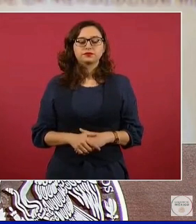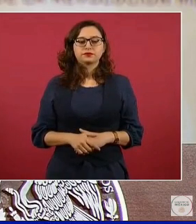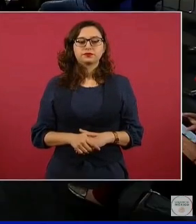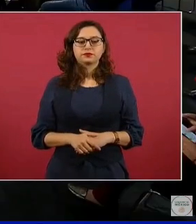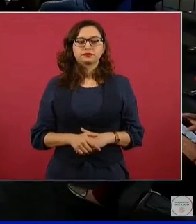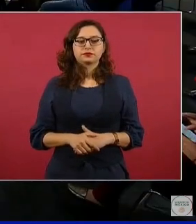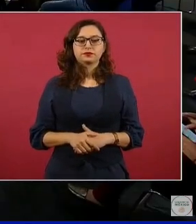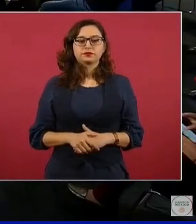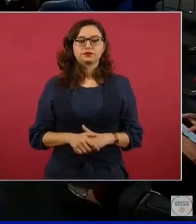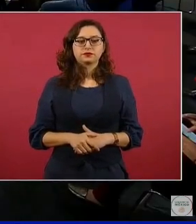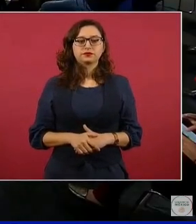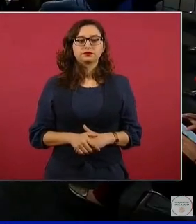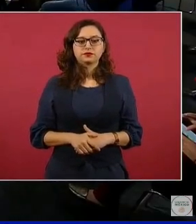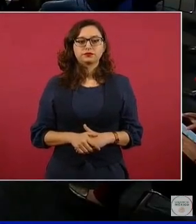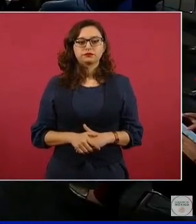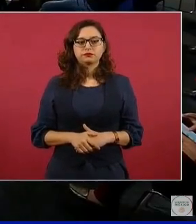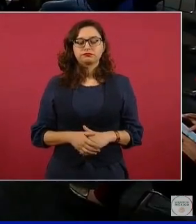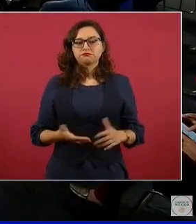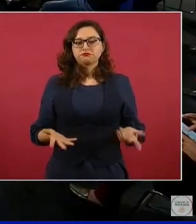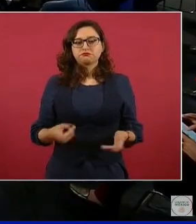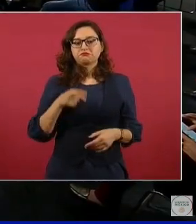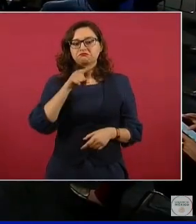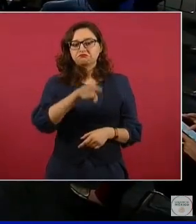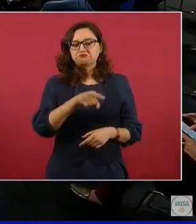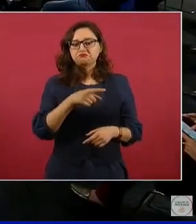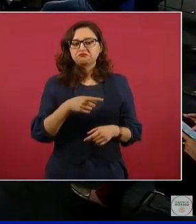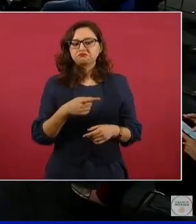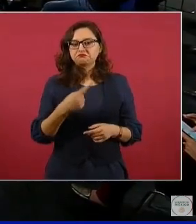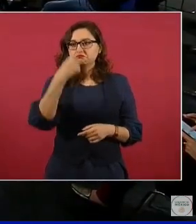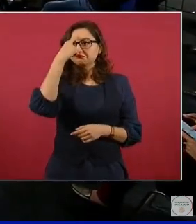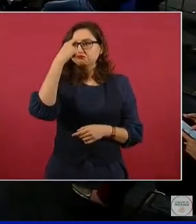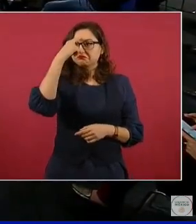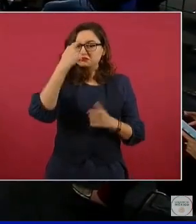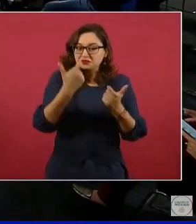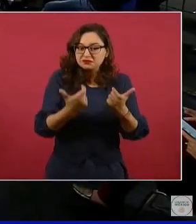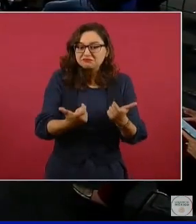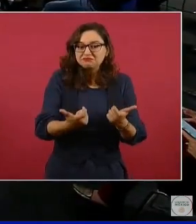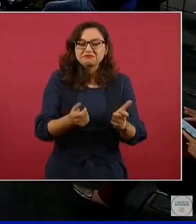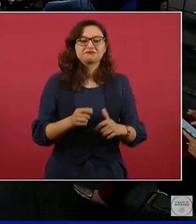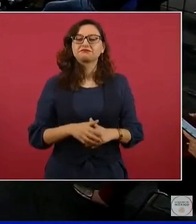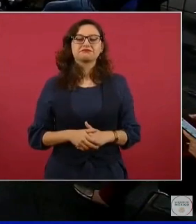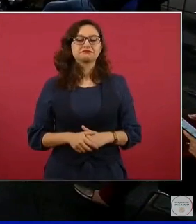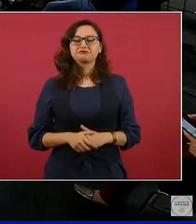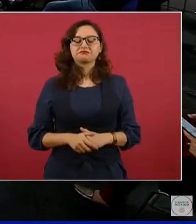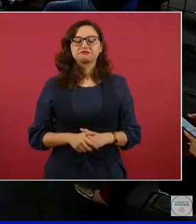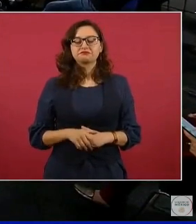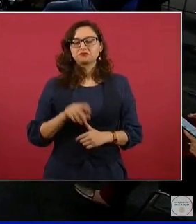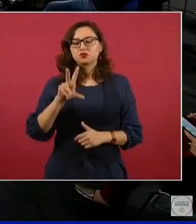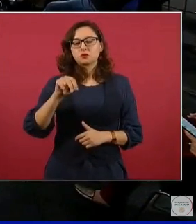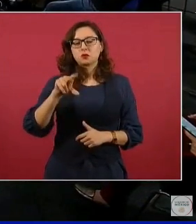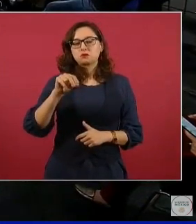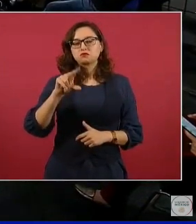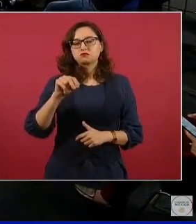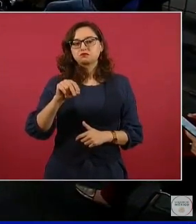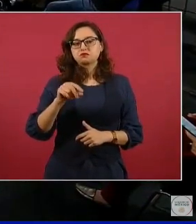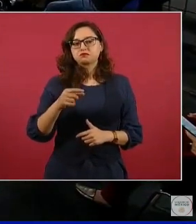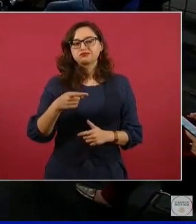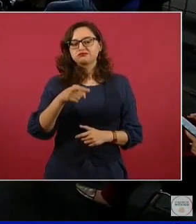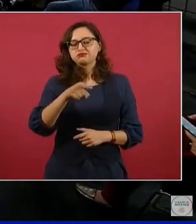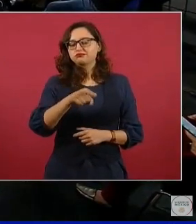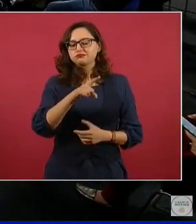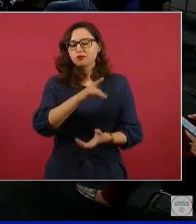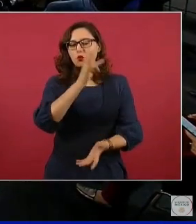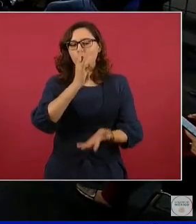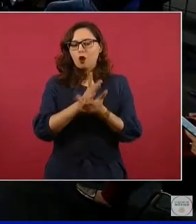que no le importaba lo material, que era puro